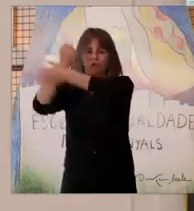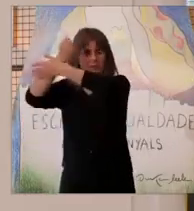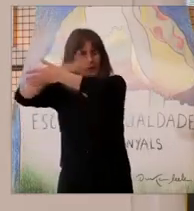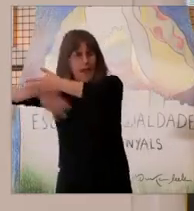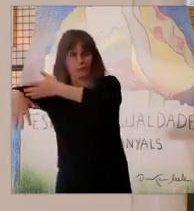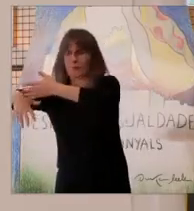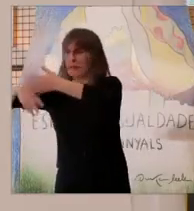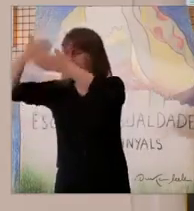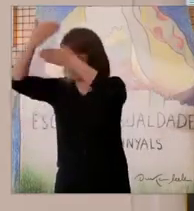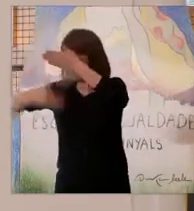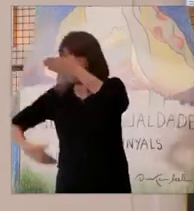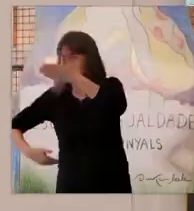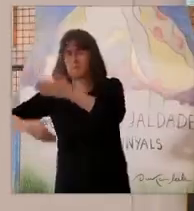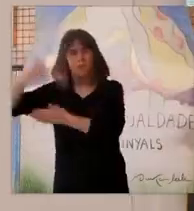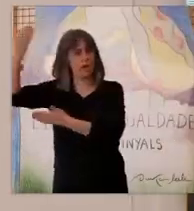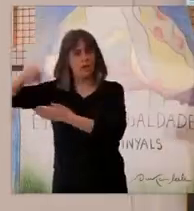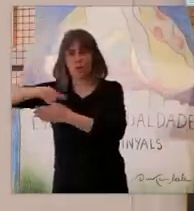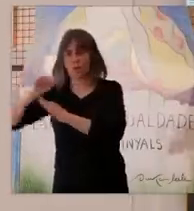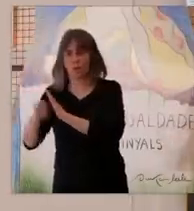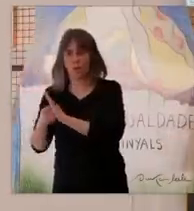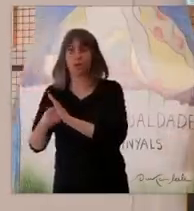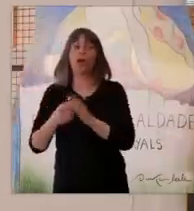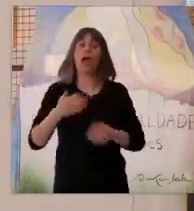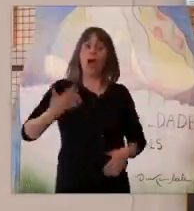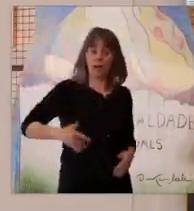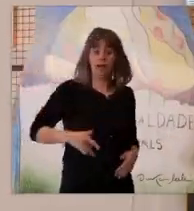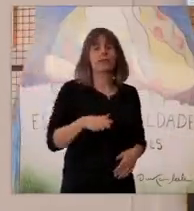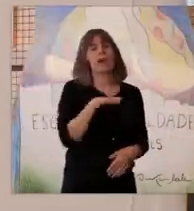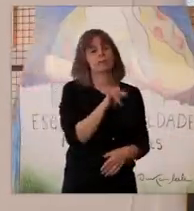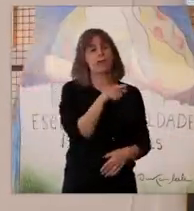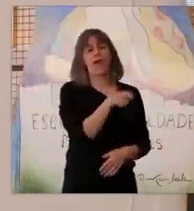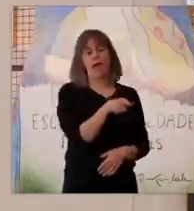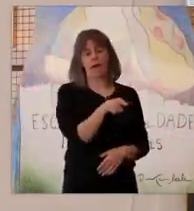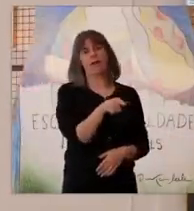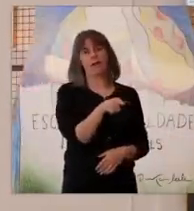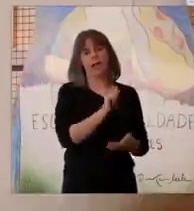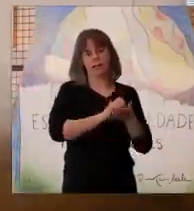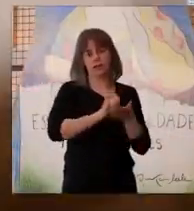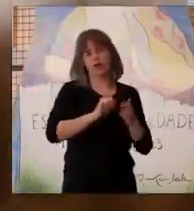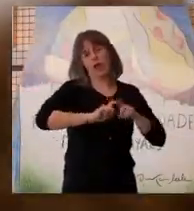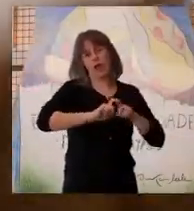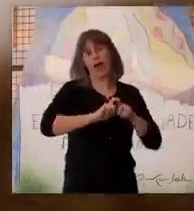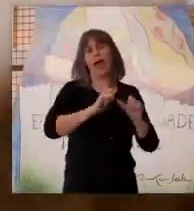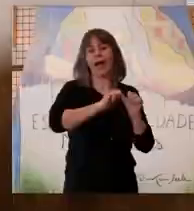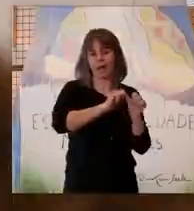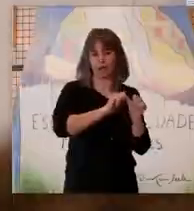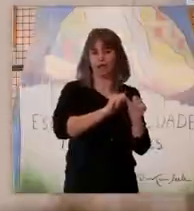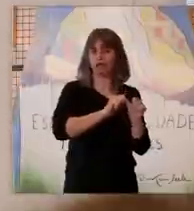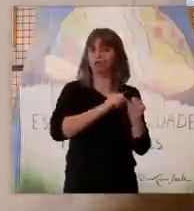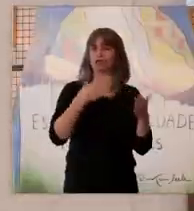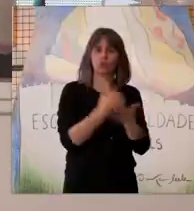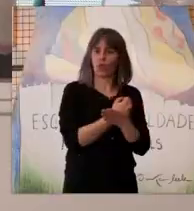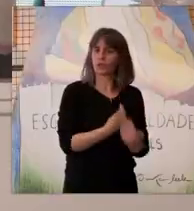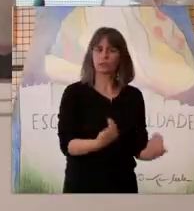lo largo del medio Pues en Argentina tienen una red de editoras de género muy bien configurada todas tienen todo el peso en sus cargos